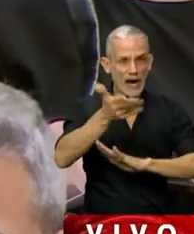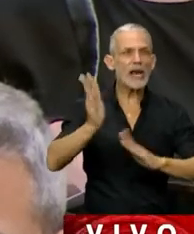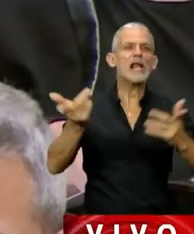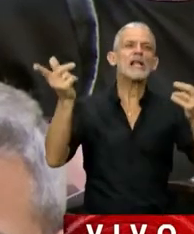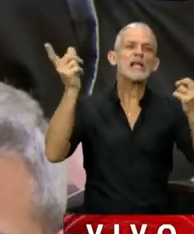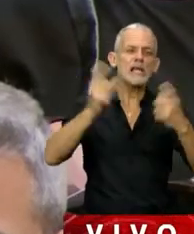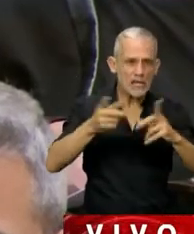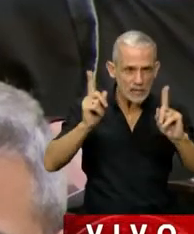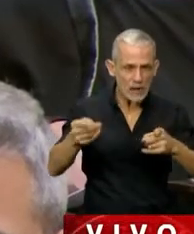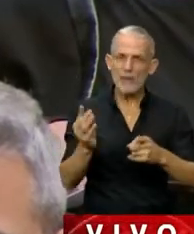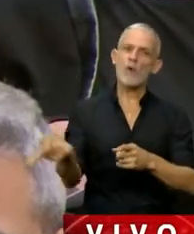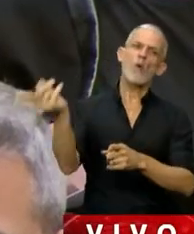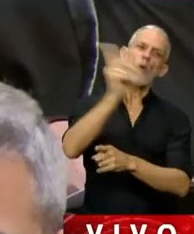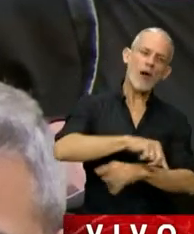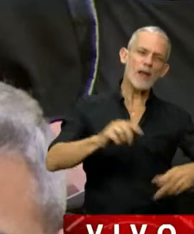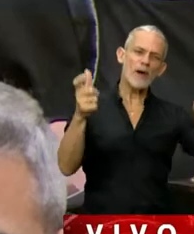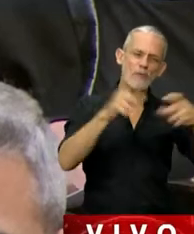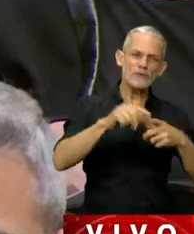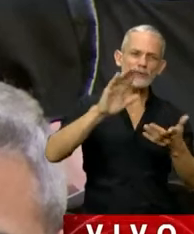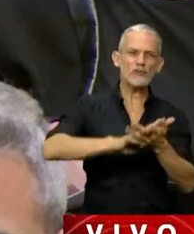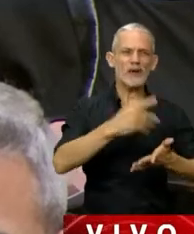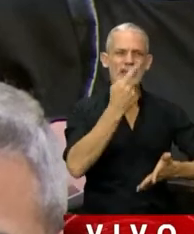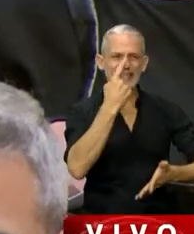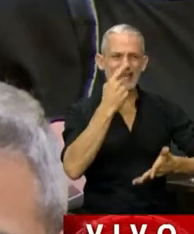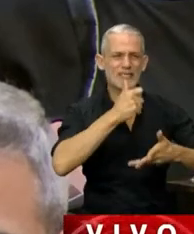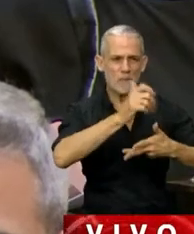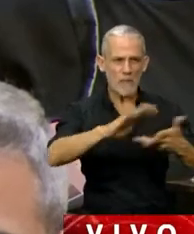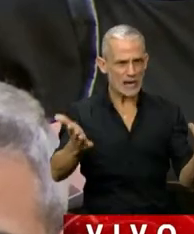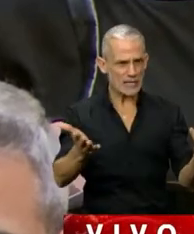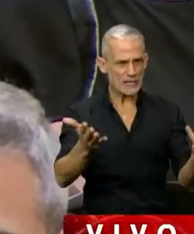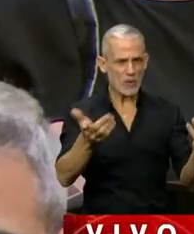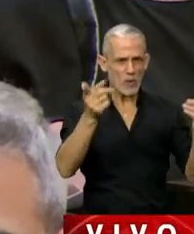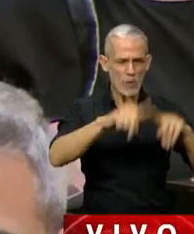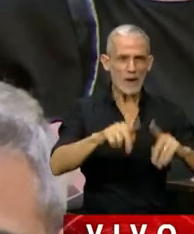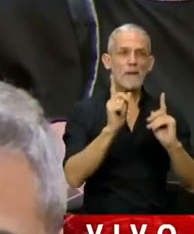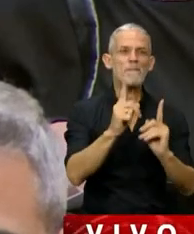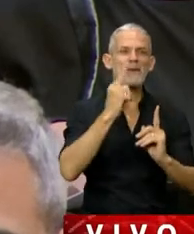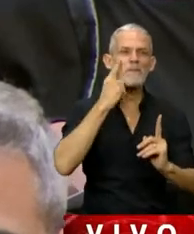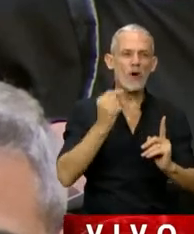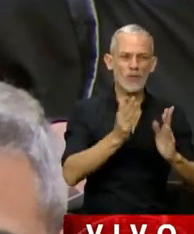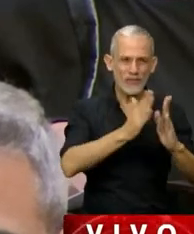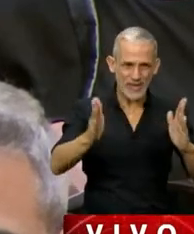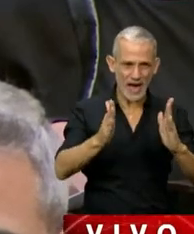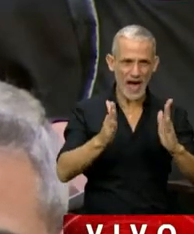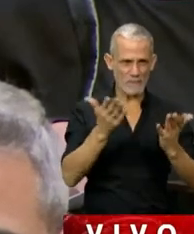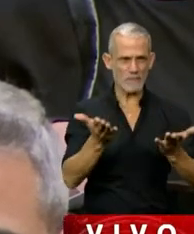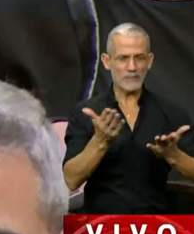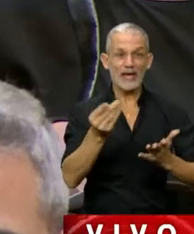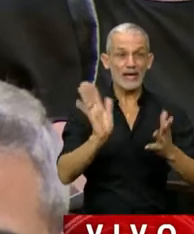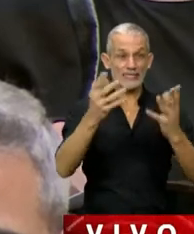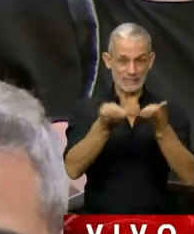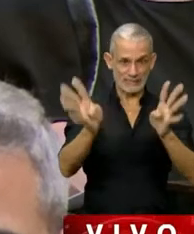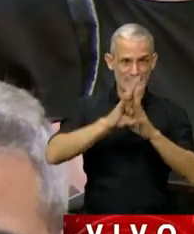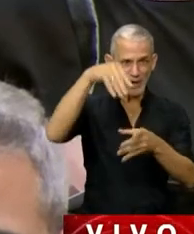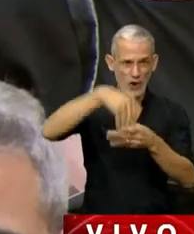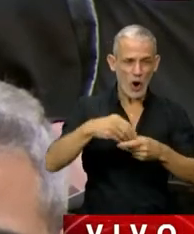otra vez en Intereses Marítimos, incluso podría decirles el mismo día en el cual los integrantes de